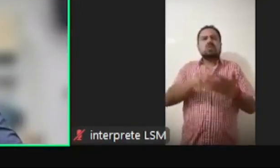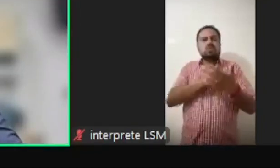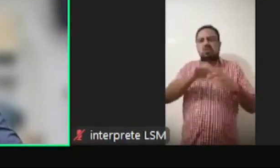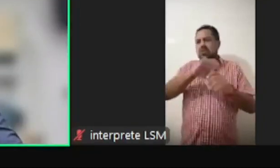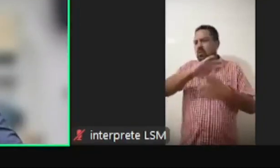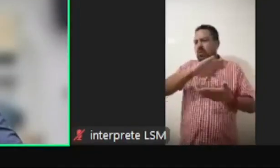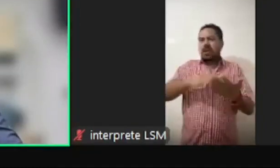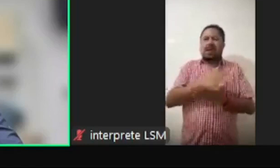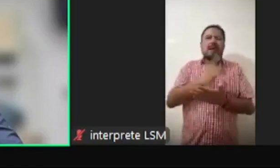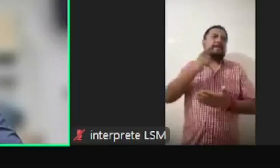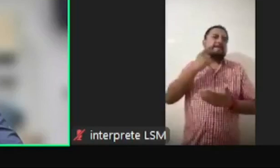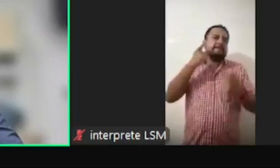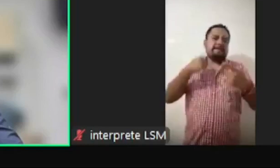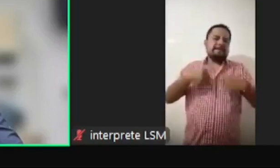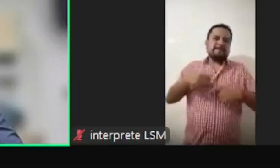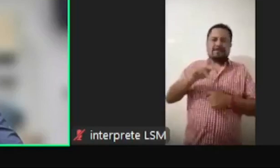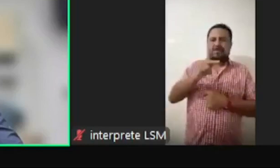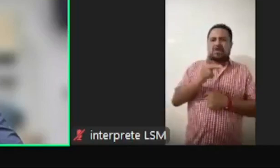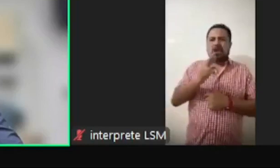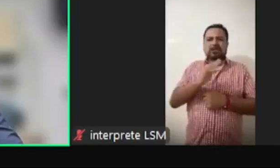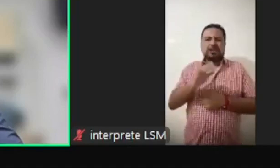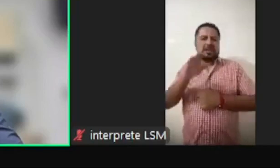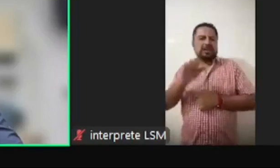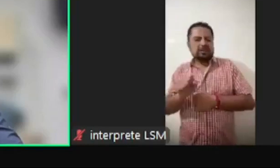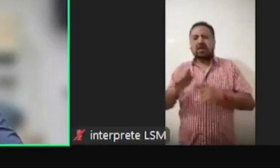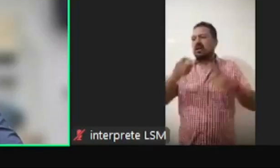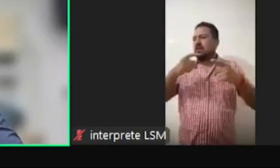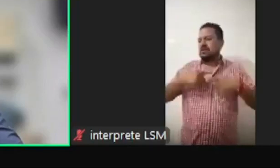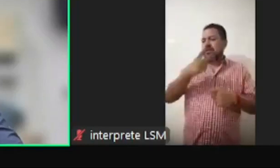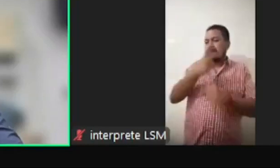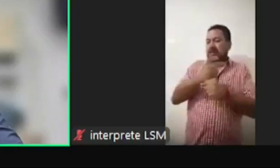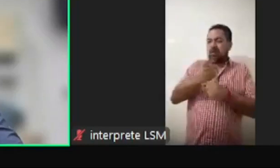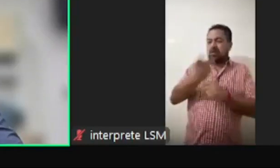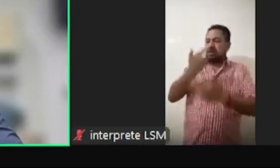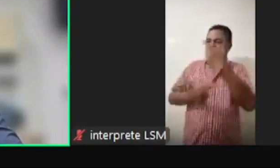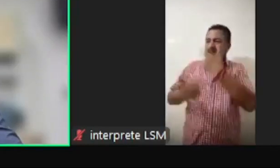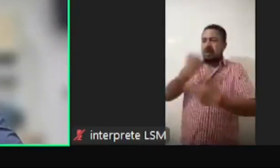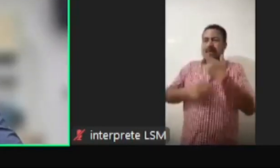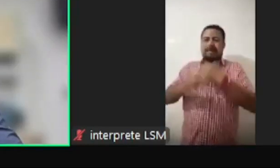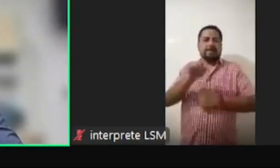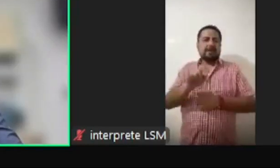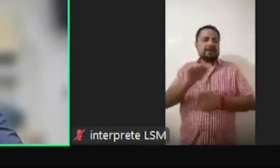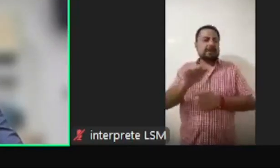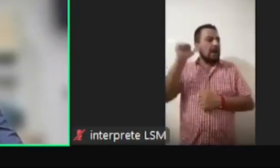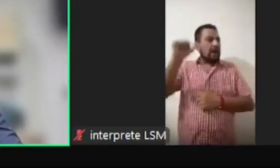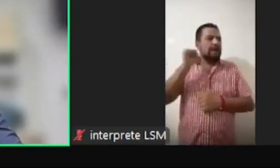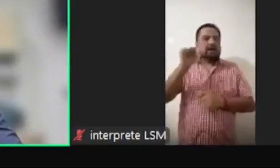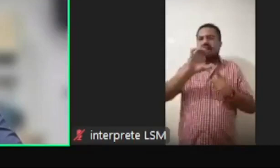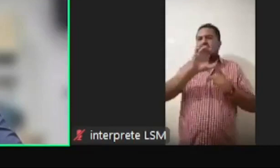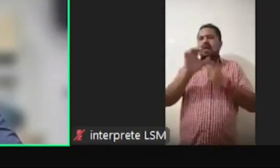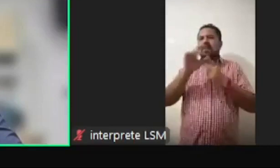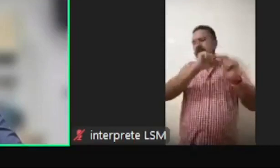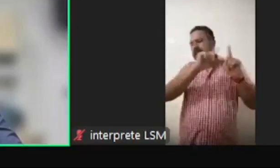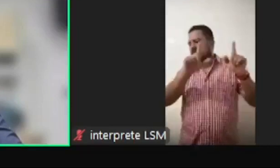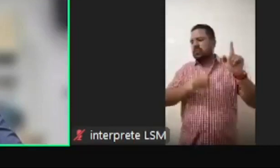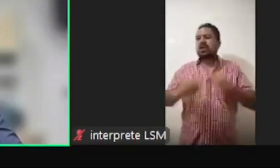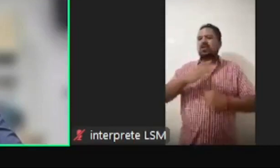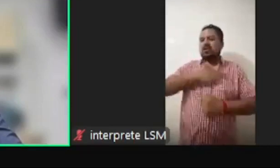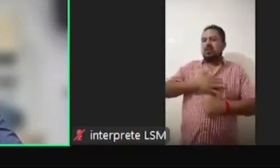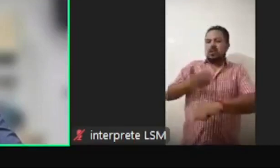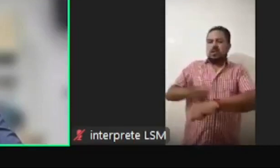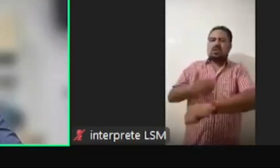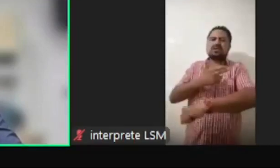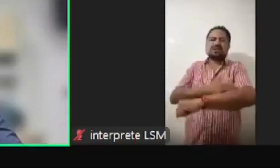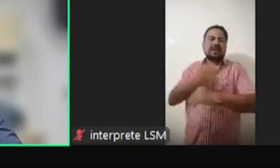Proceso González Calleja. Segundo, se revoca el acuerdo de improcedencia del 26 de abril emitido por la Comisión Nacional de Honestidad y Justicia de Morena en